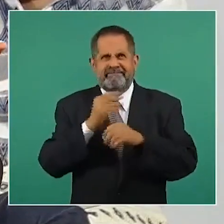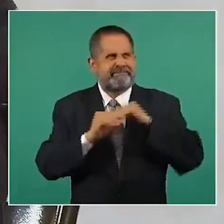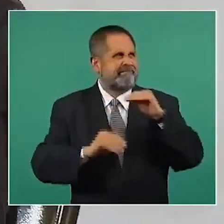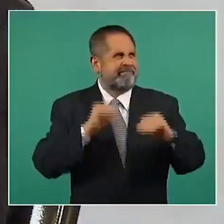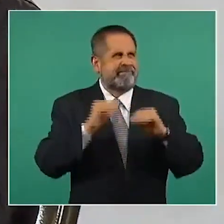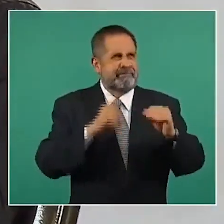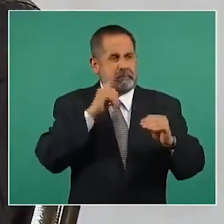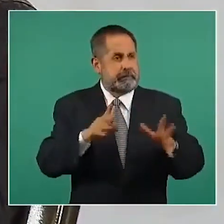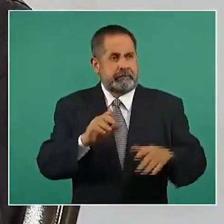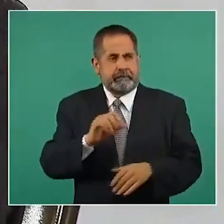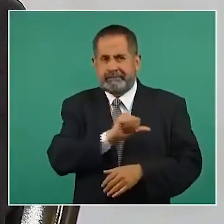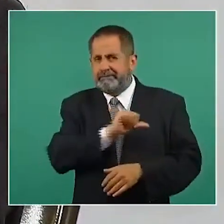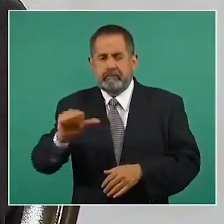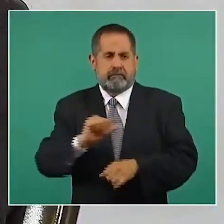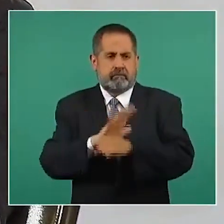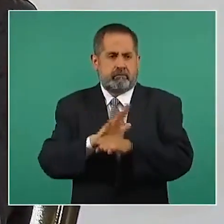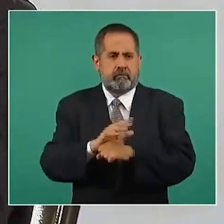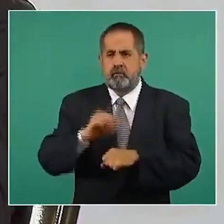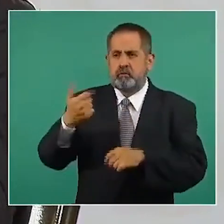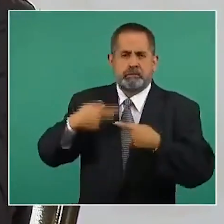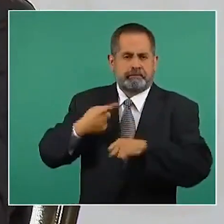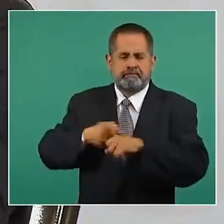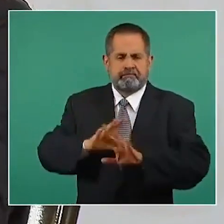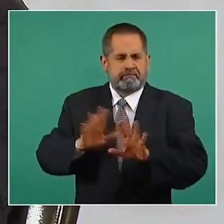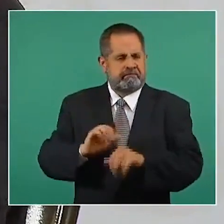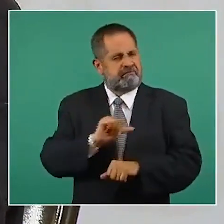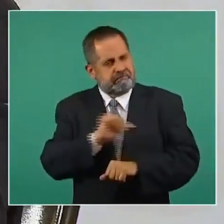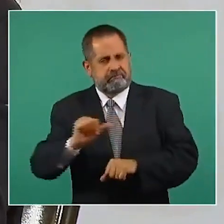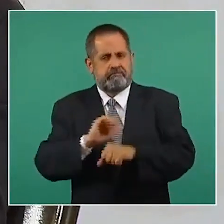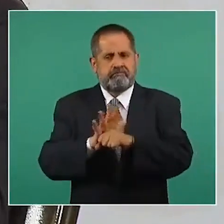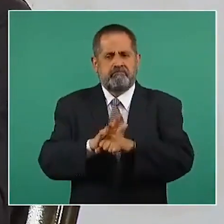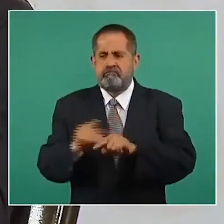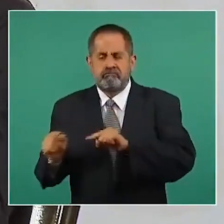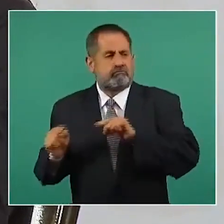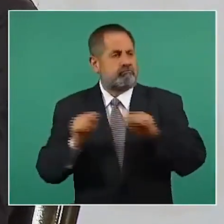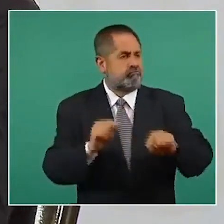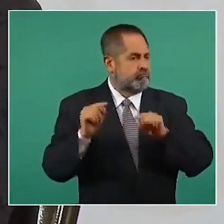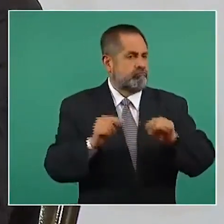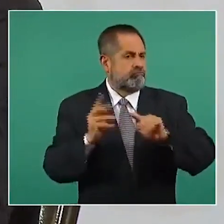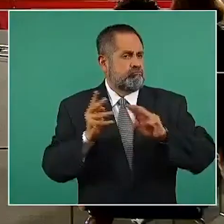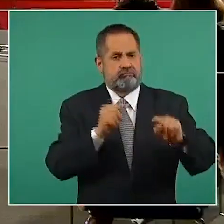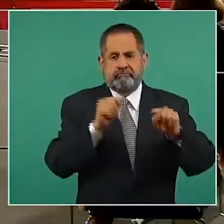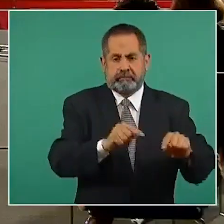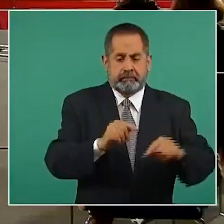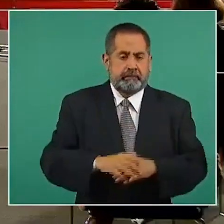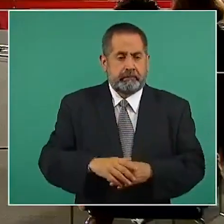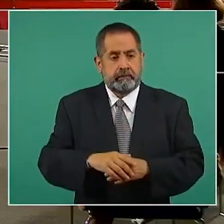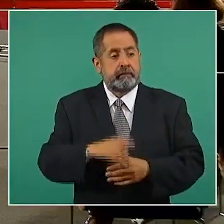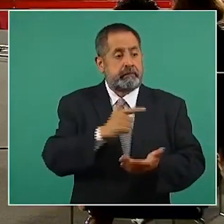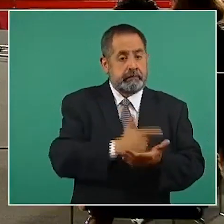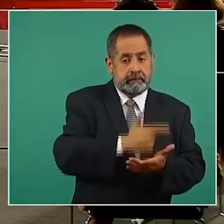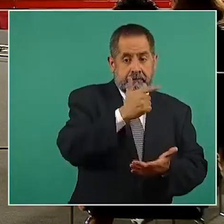pudieran atender a los pacientes COVID. Importante mencionarlo, a los pacientes con COVID en sus formas grave